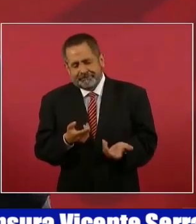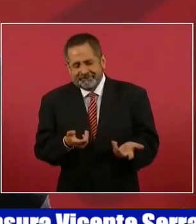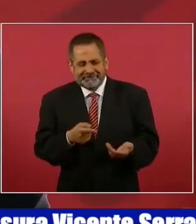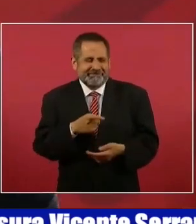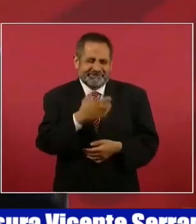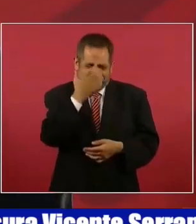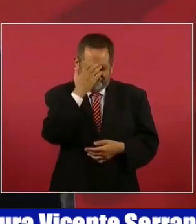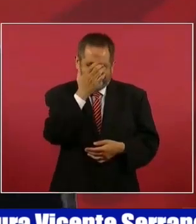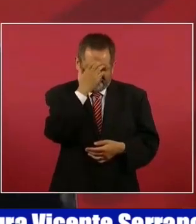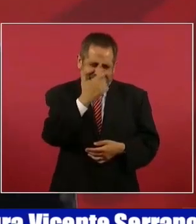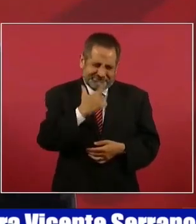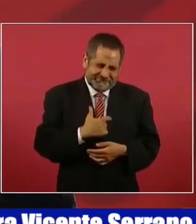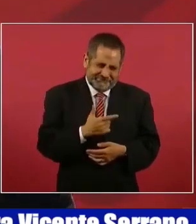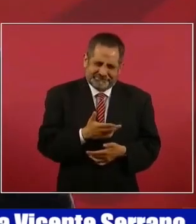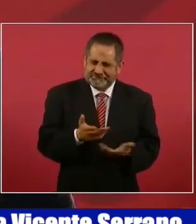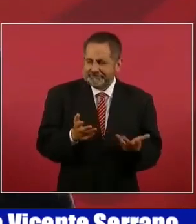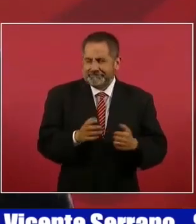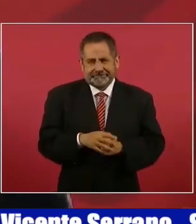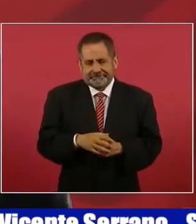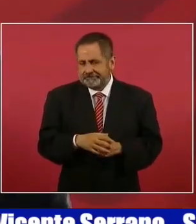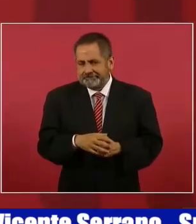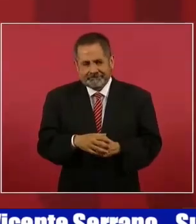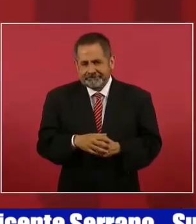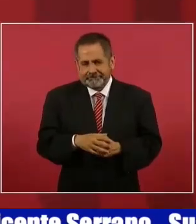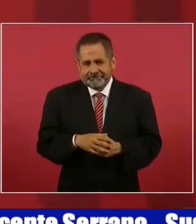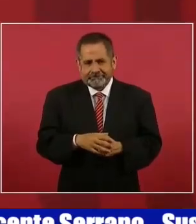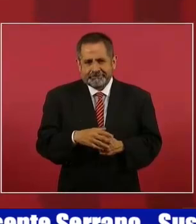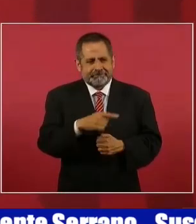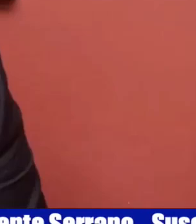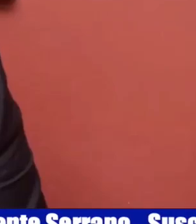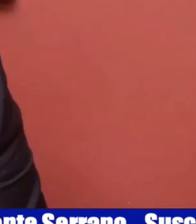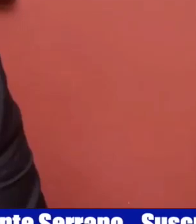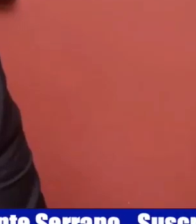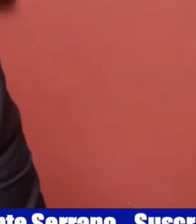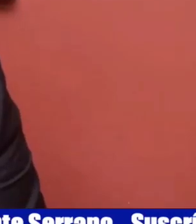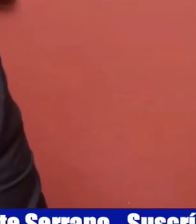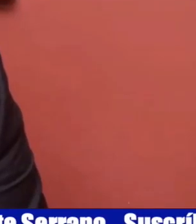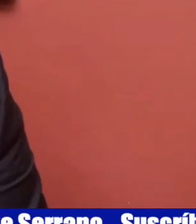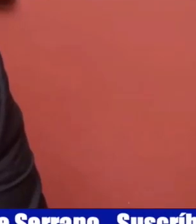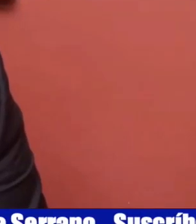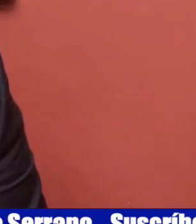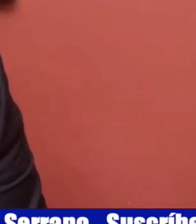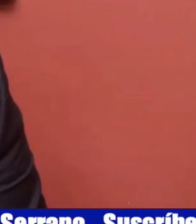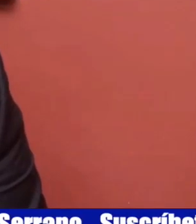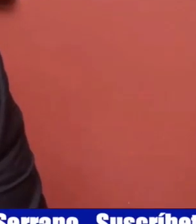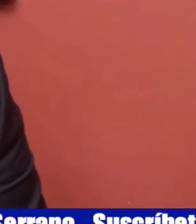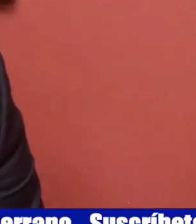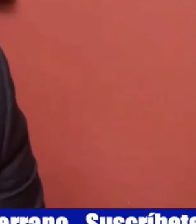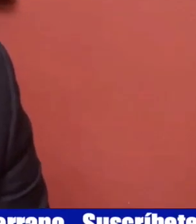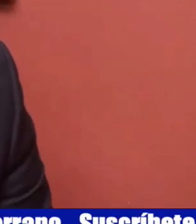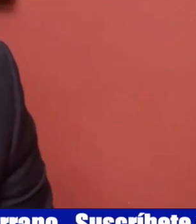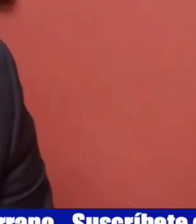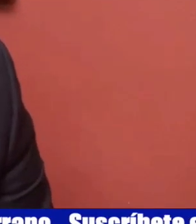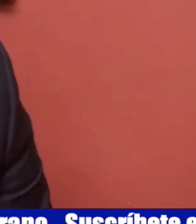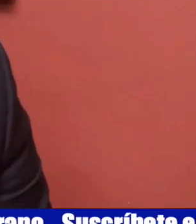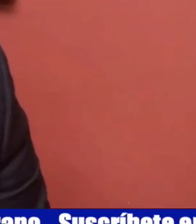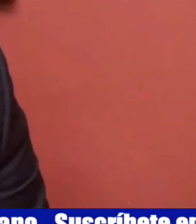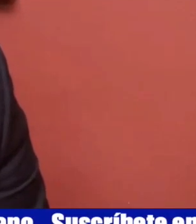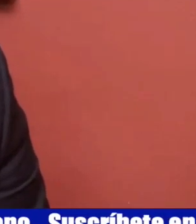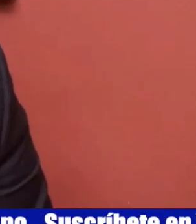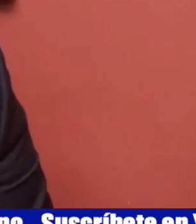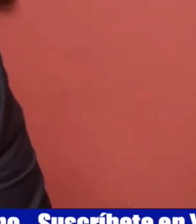del poder. ¿Por qué no me proyecta, querida Cecilia, estas declaraciones del presidente Andrés Manuel López Obrador